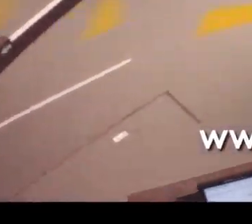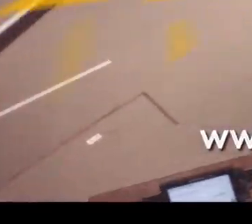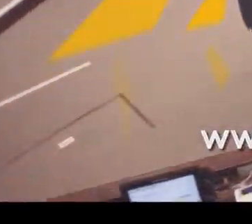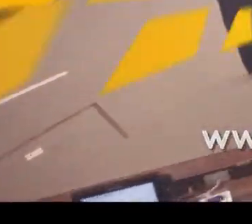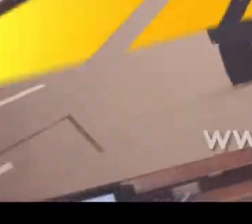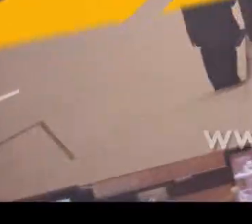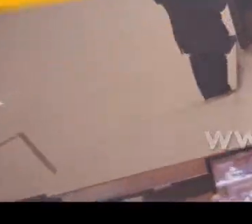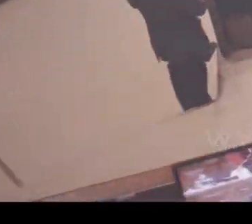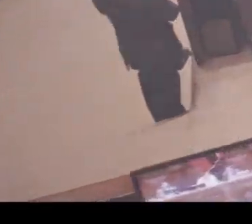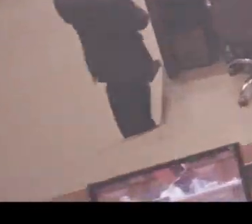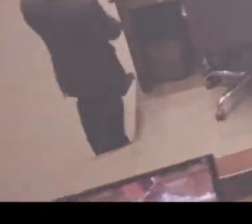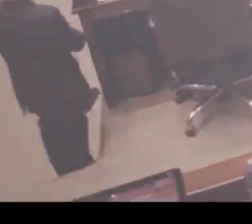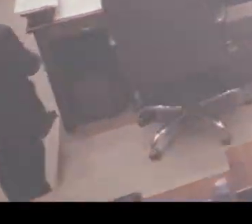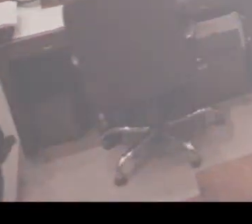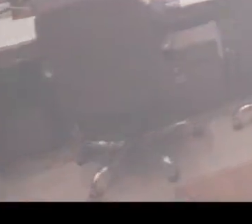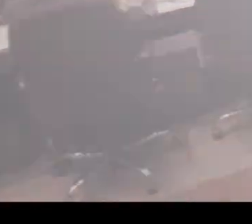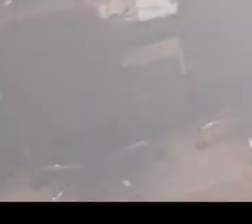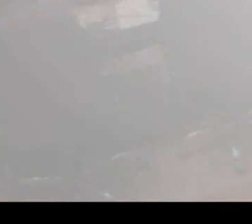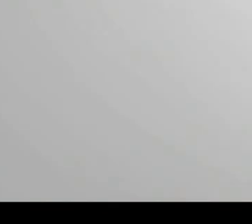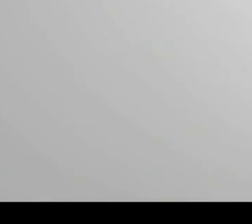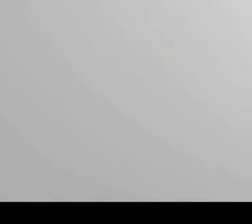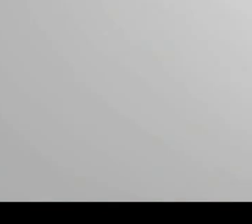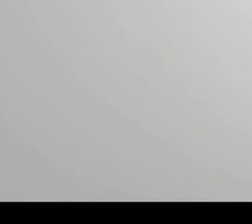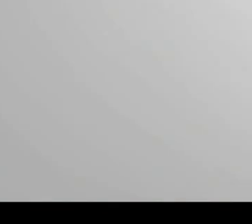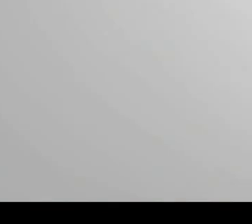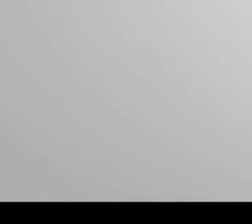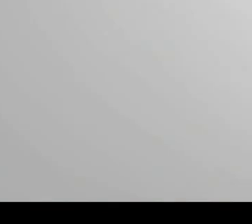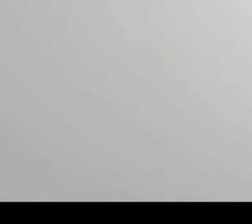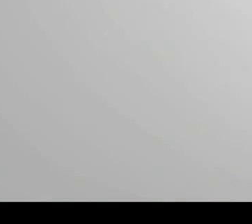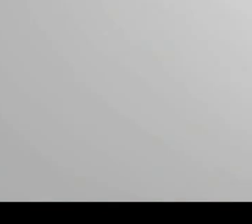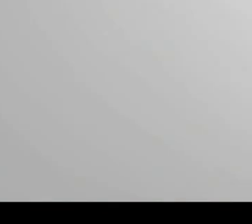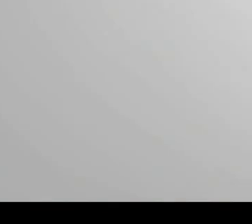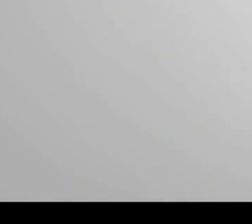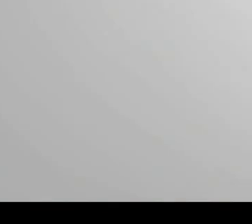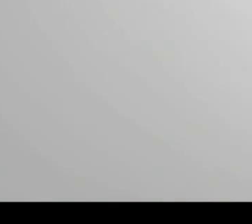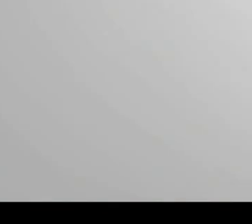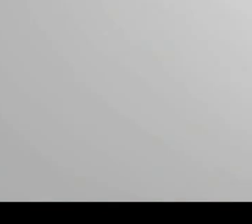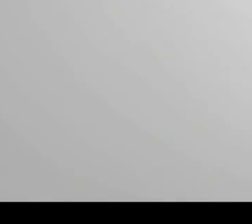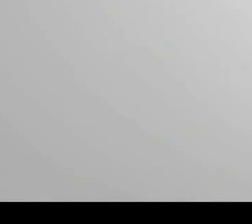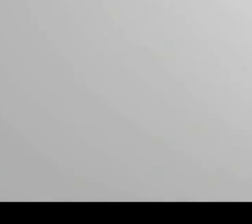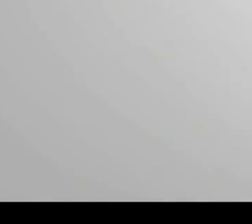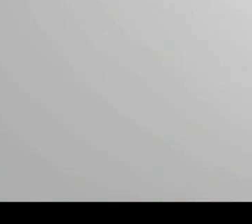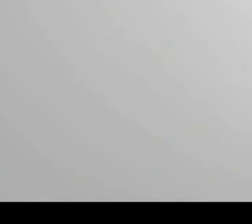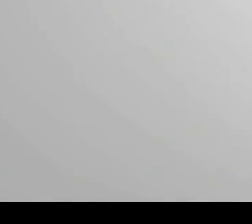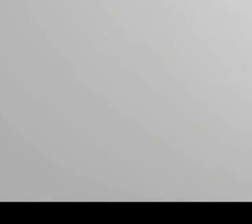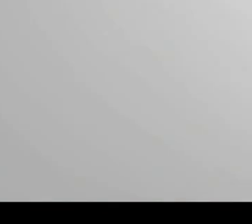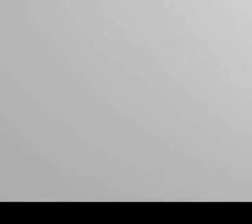Asamblea Nacional, contigo de ley.